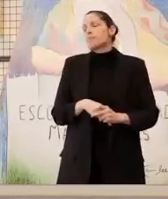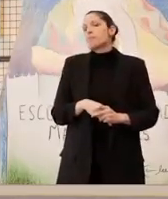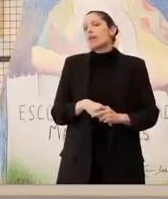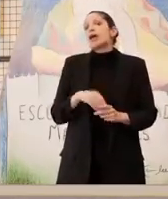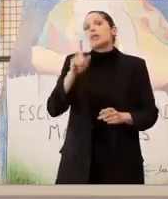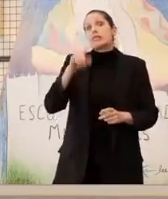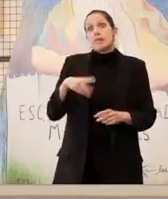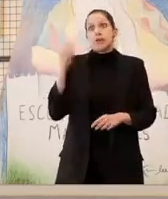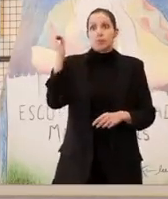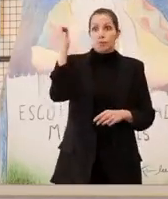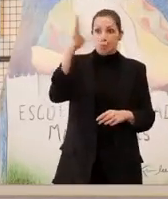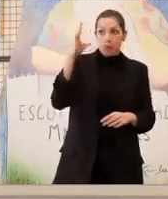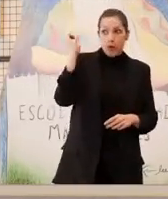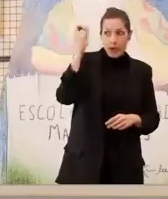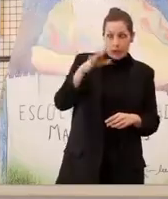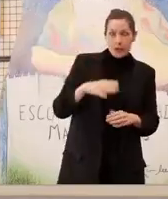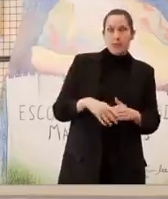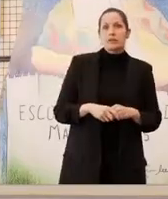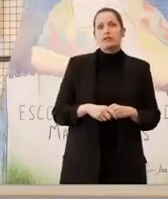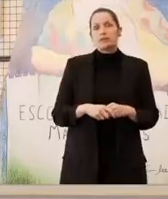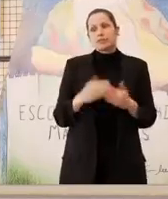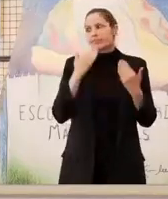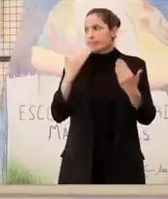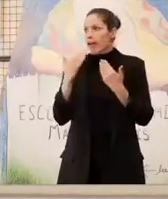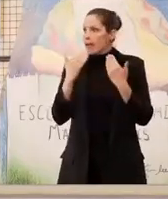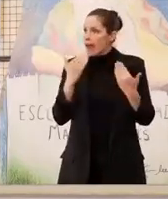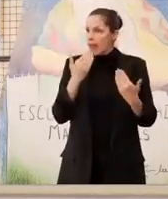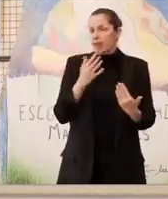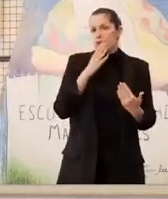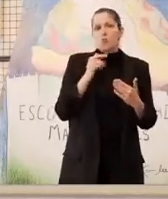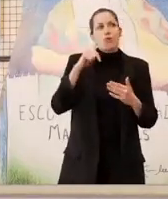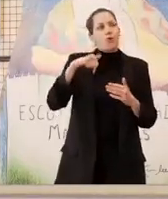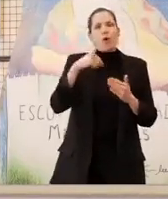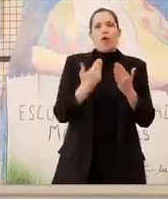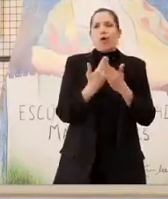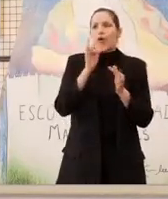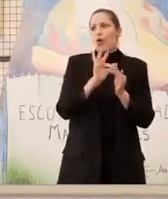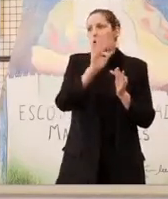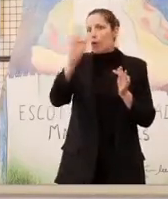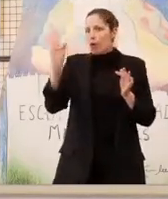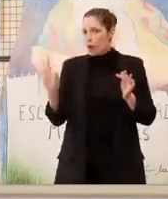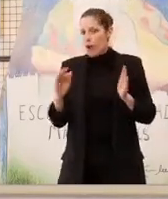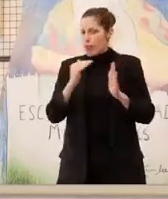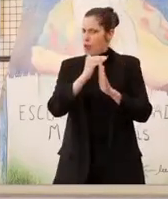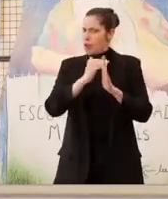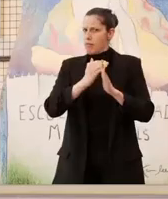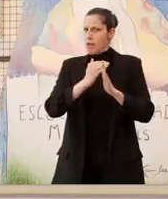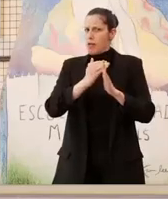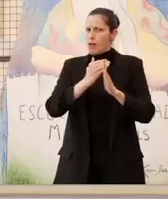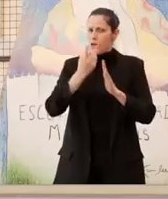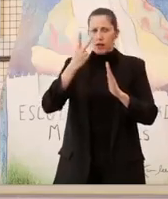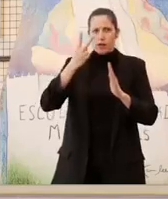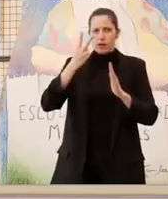que han elevado muchísimo el nivel de la jornada de las jornadas o del encuentro